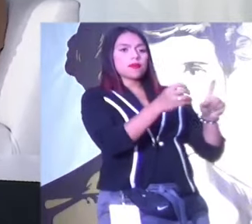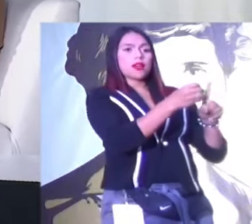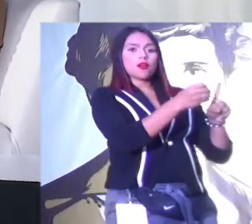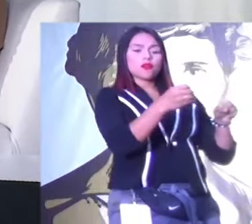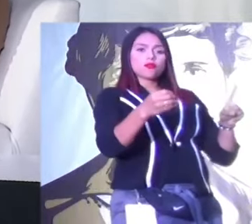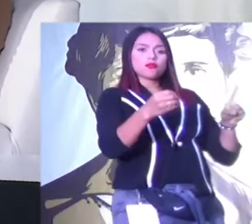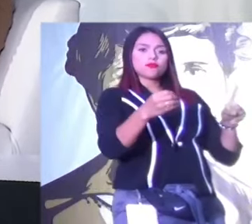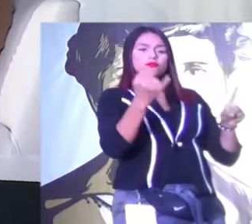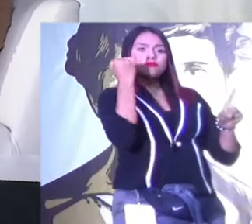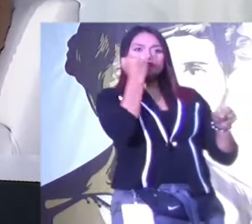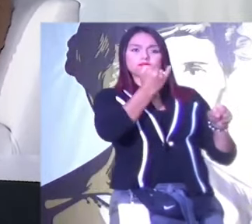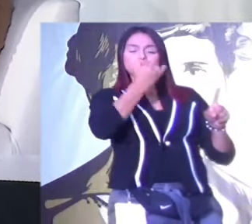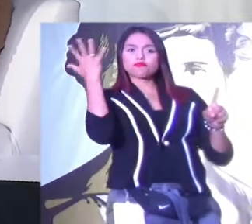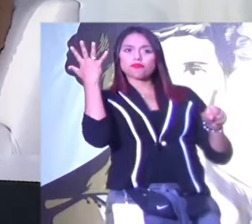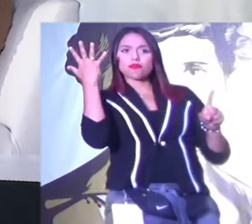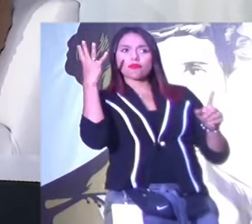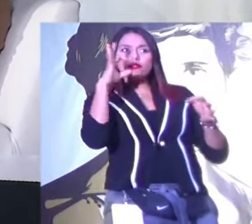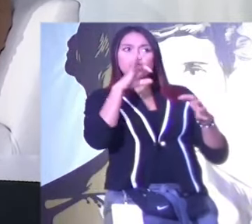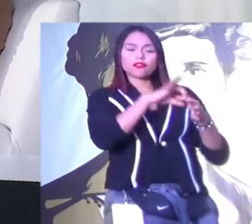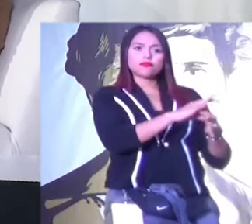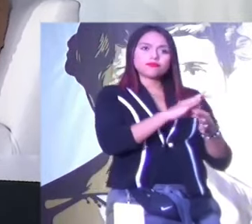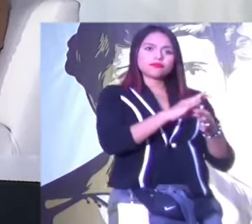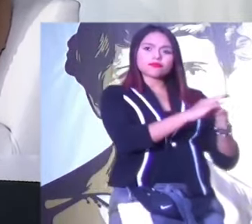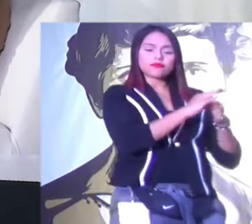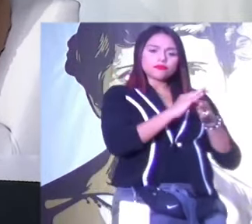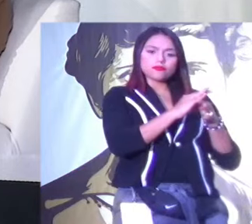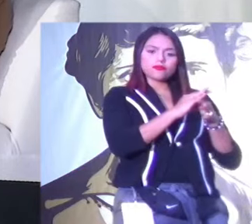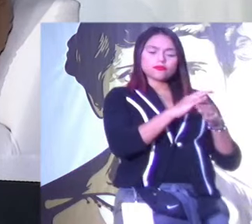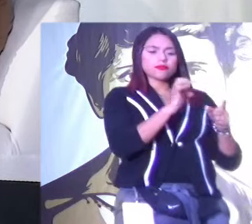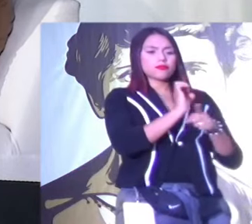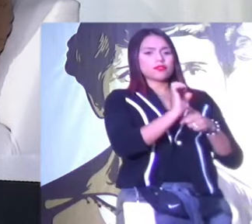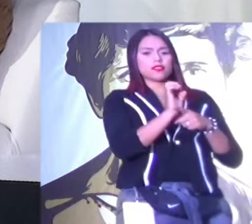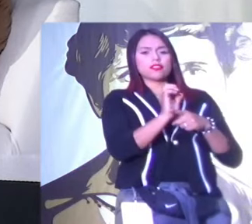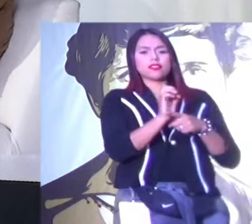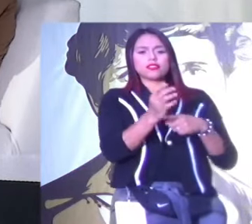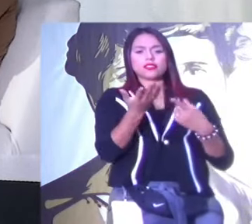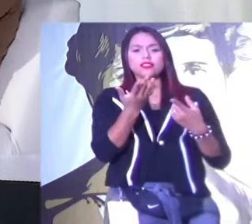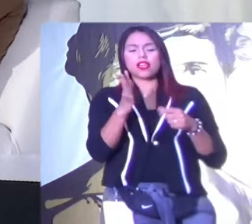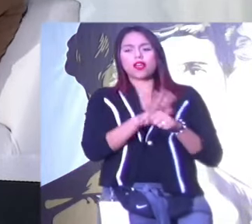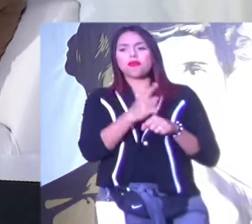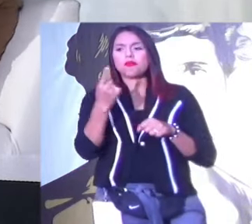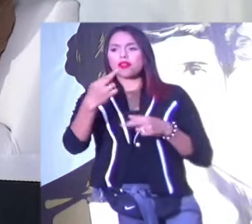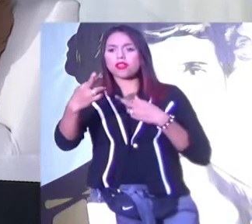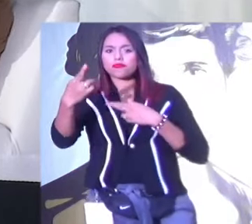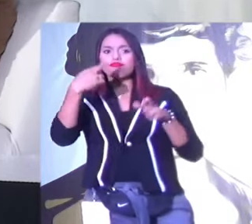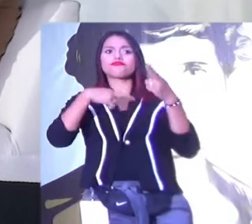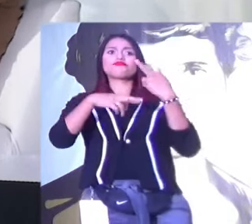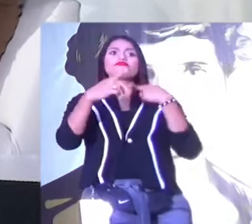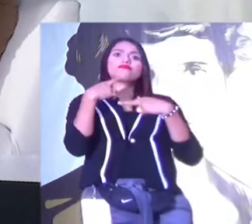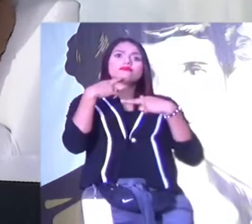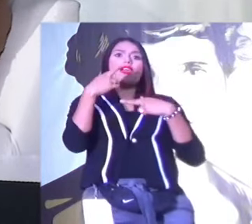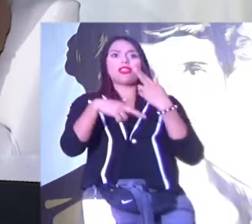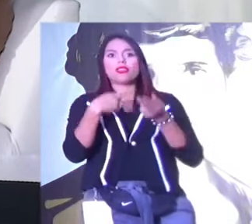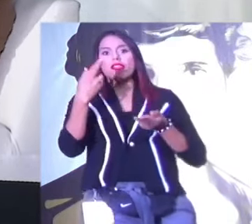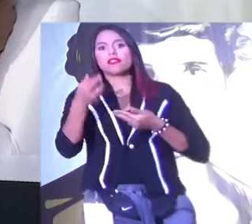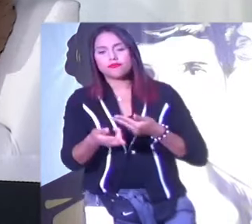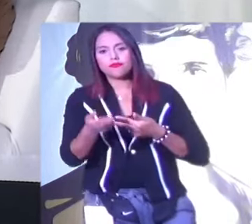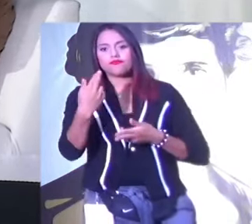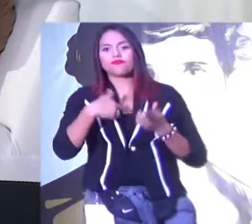título y una imagen evocativa, pues no tiene sentido ir hacia atrás, hacia adelante, vestirla,